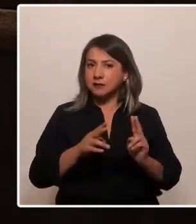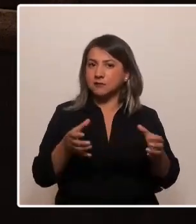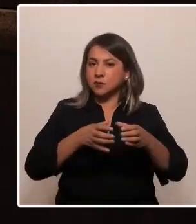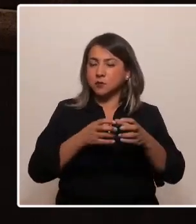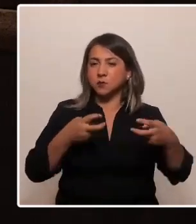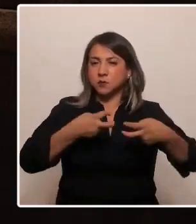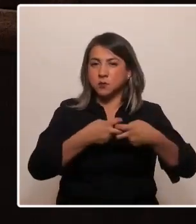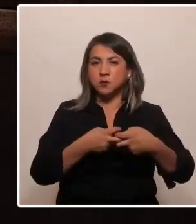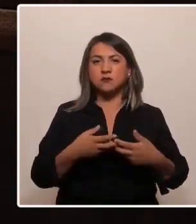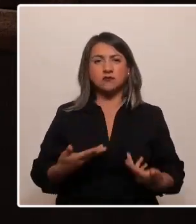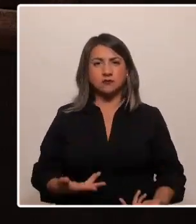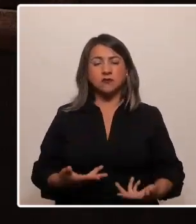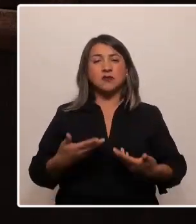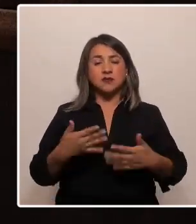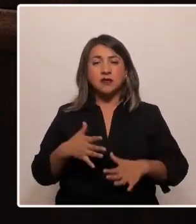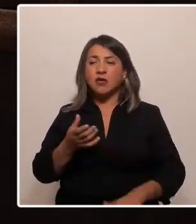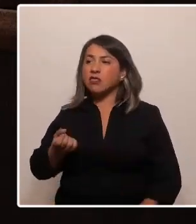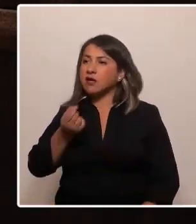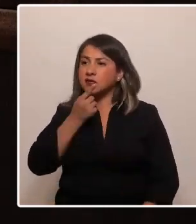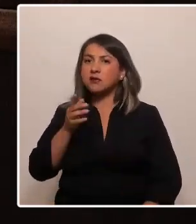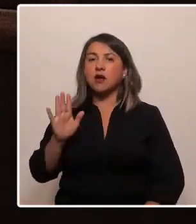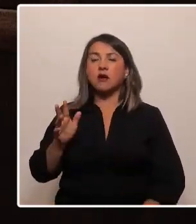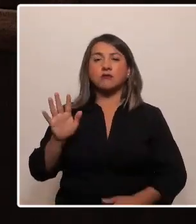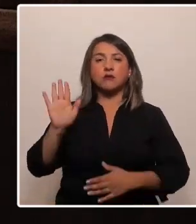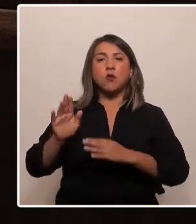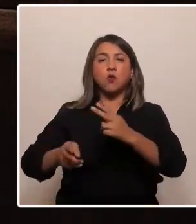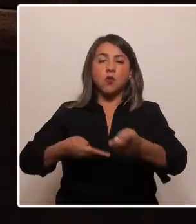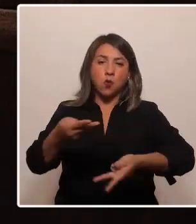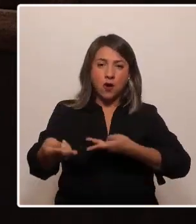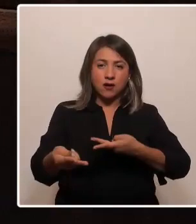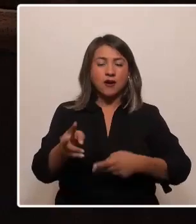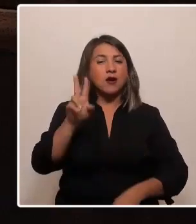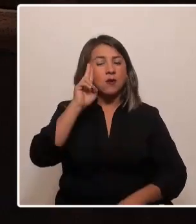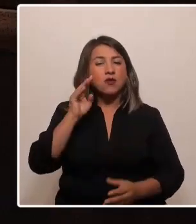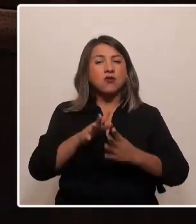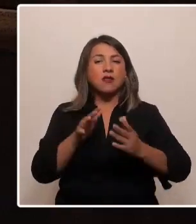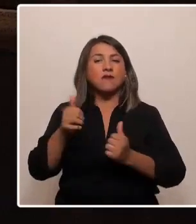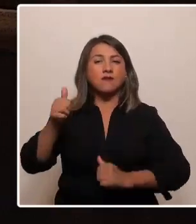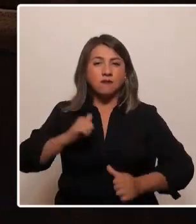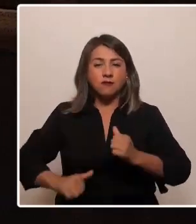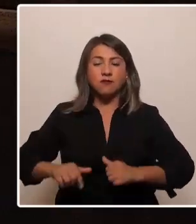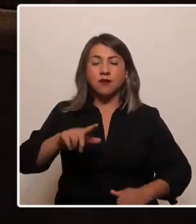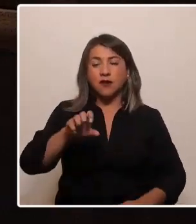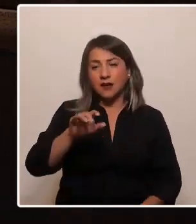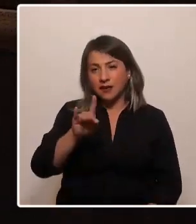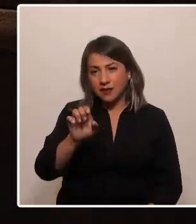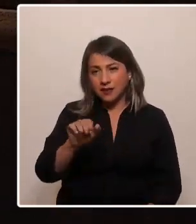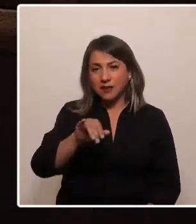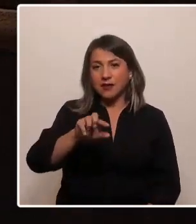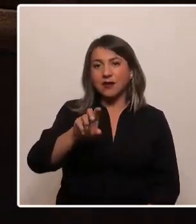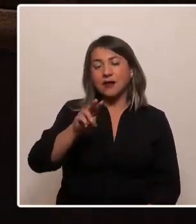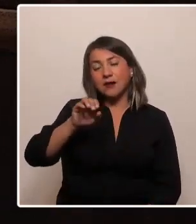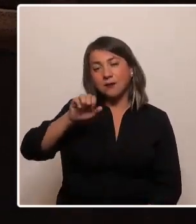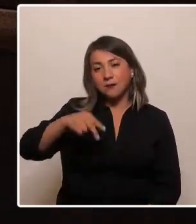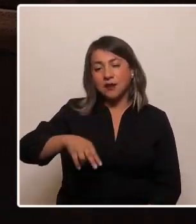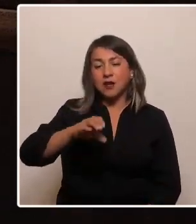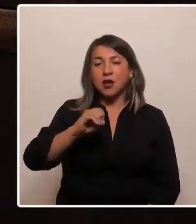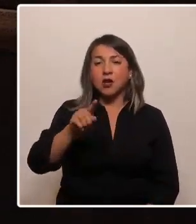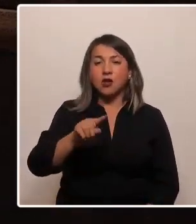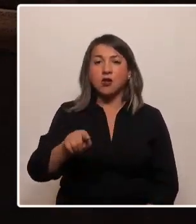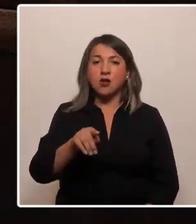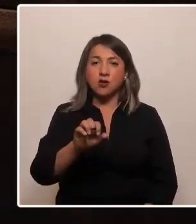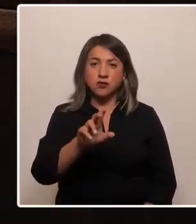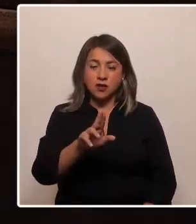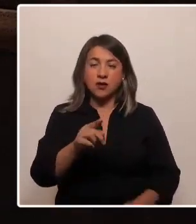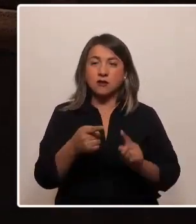las argucias cuando osaban declararse en huelga. Recuerdo grandes y sufridos dirigentes como Adelaida Cárcamo, Jeremías Yaipen, Óscar Marchán, Salustio